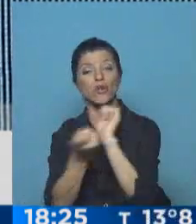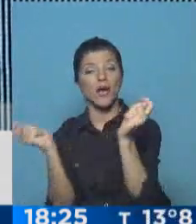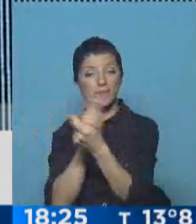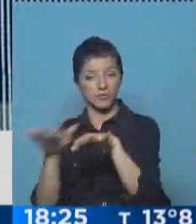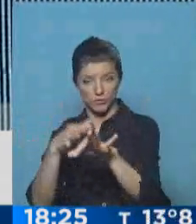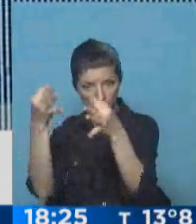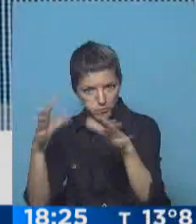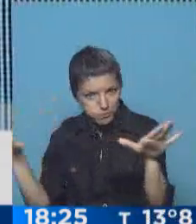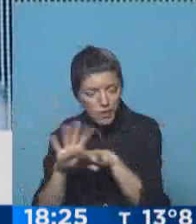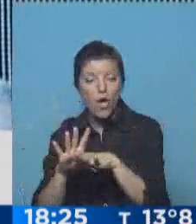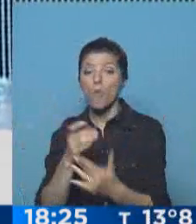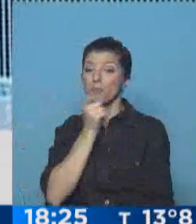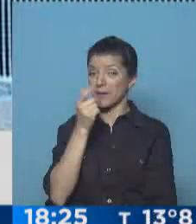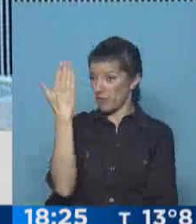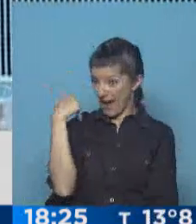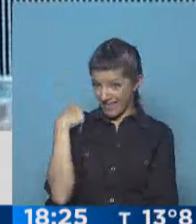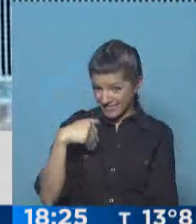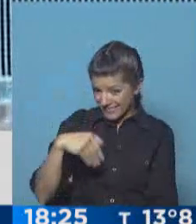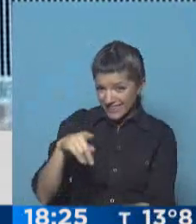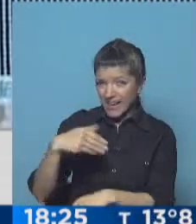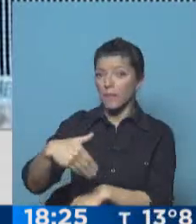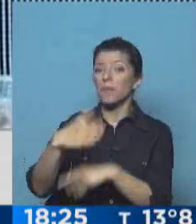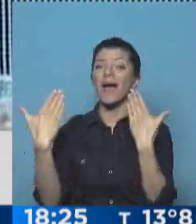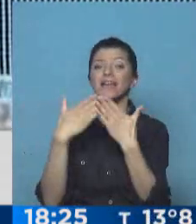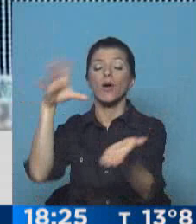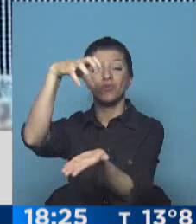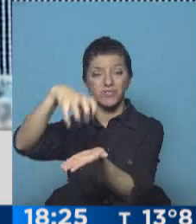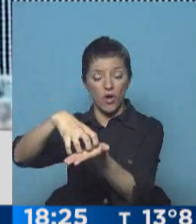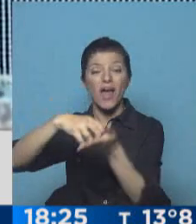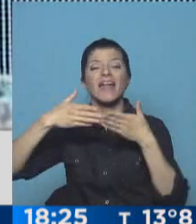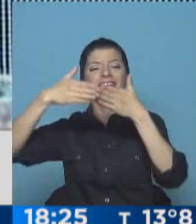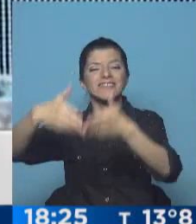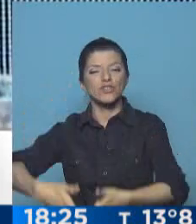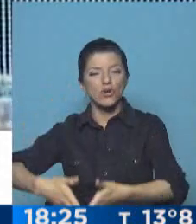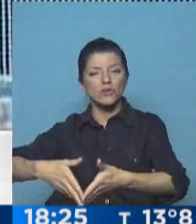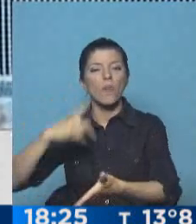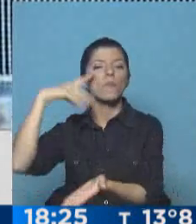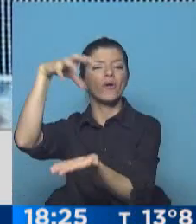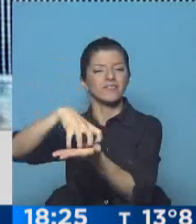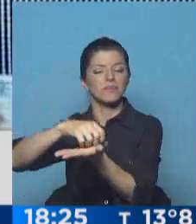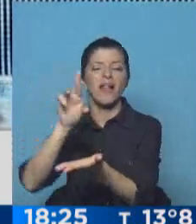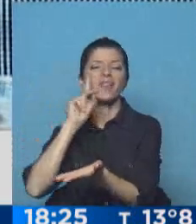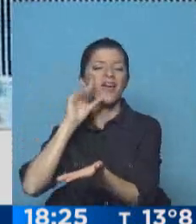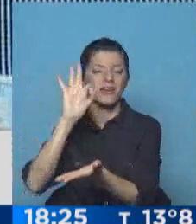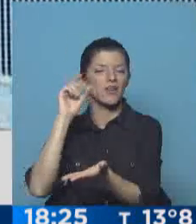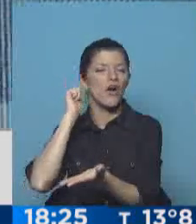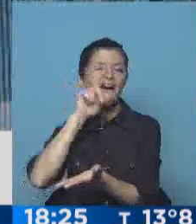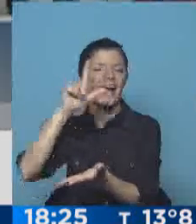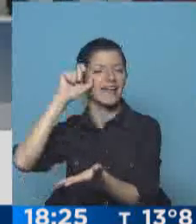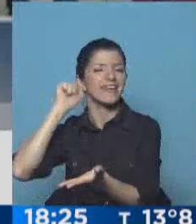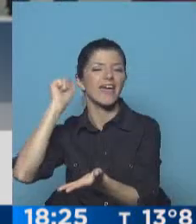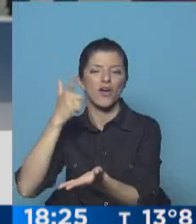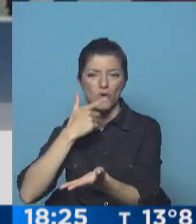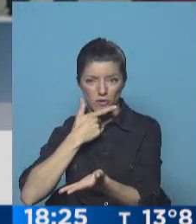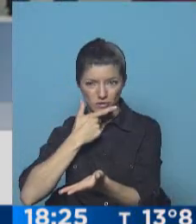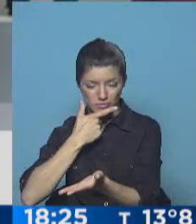concretos. Uno de ellos, aquí muy cerca, con la inauguración del natatorio municipal de Río Gallegos, que recién acaba de recorrer la Presidenta en Costa Rica y